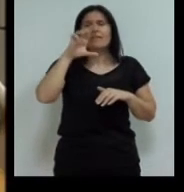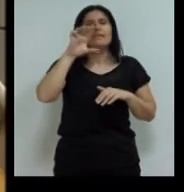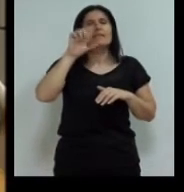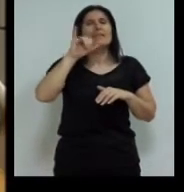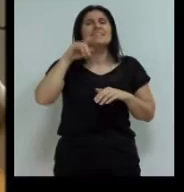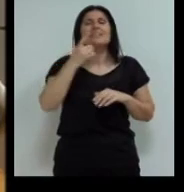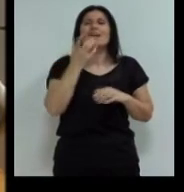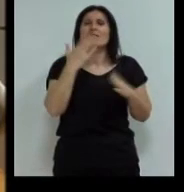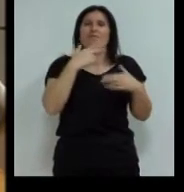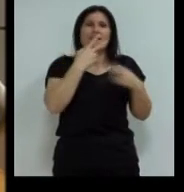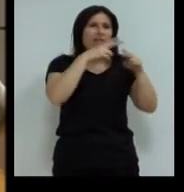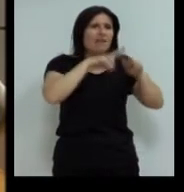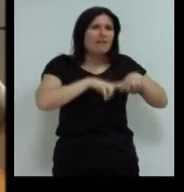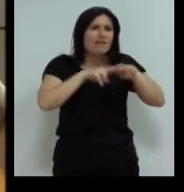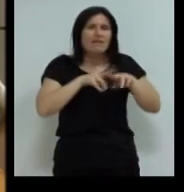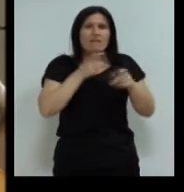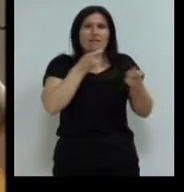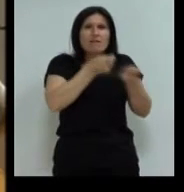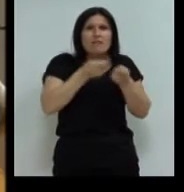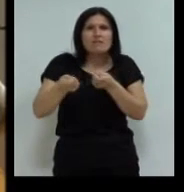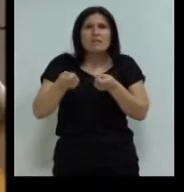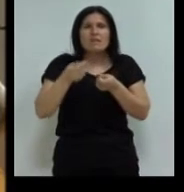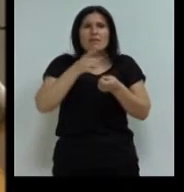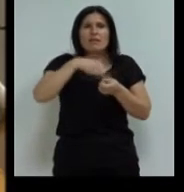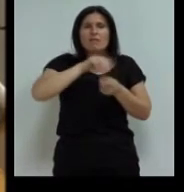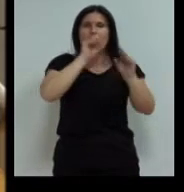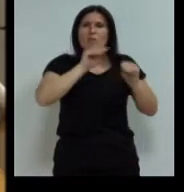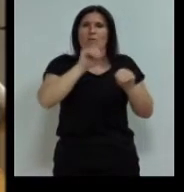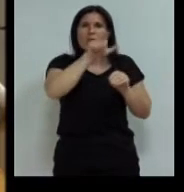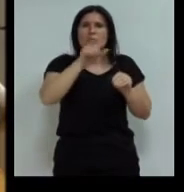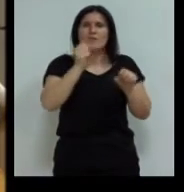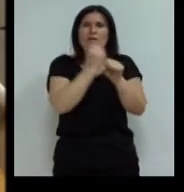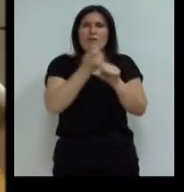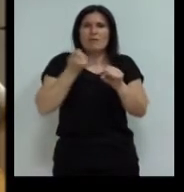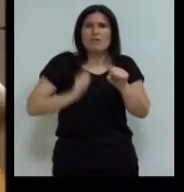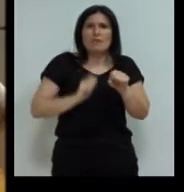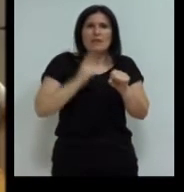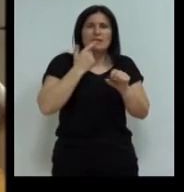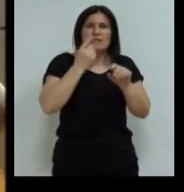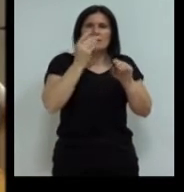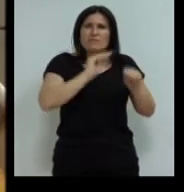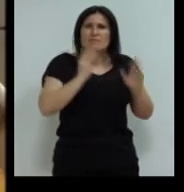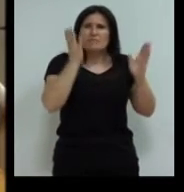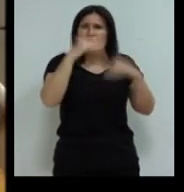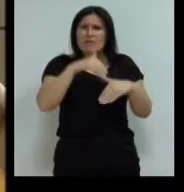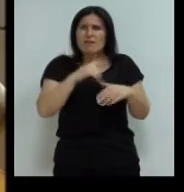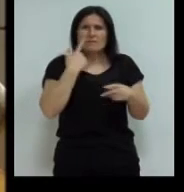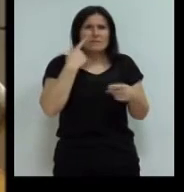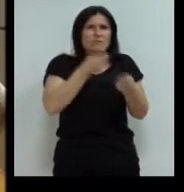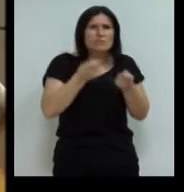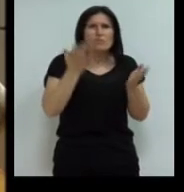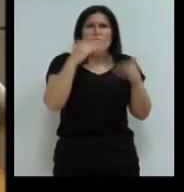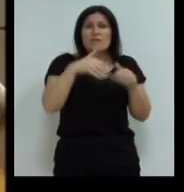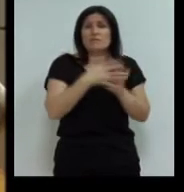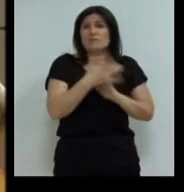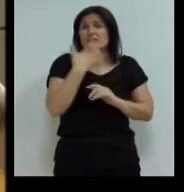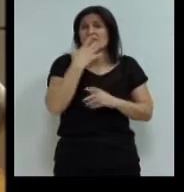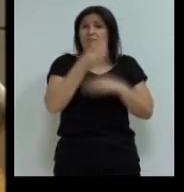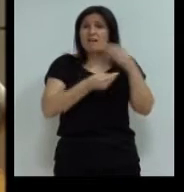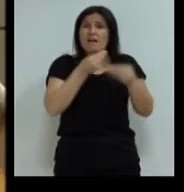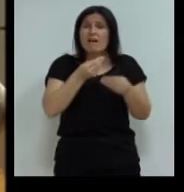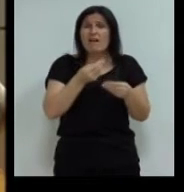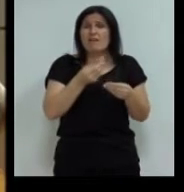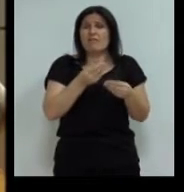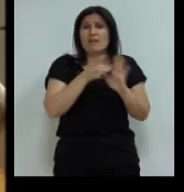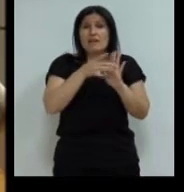los niveles y en la formación de los profesionales, poco vamos a hacer, porque si eso no se hace adecuadamente la calidad